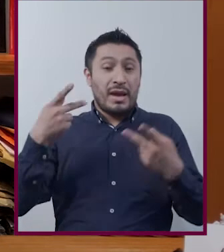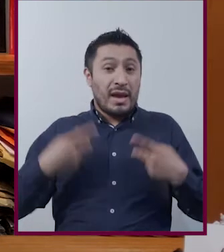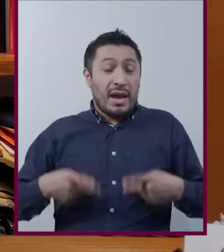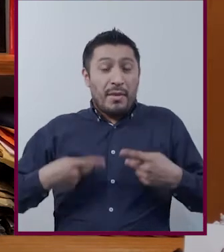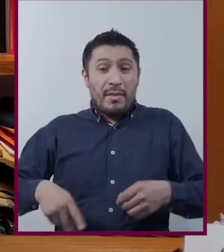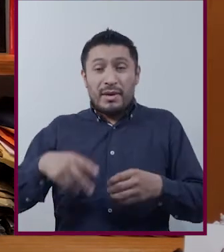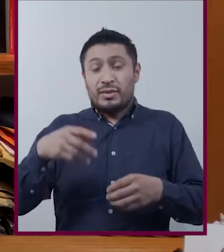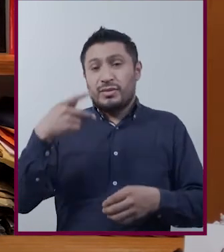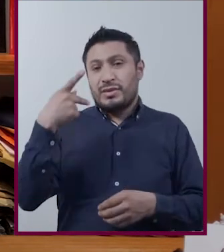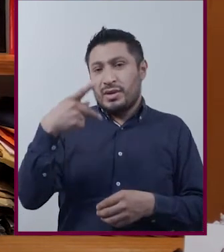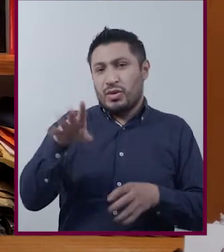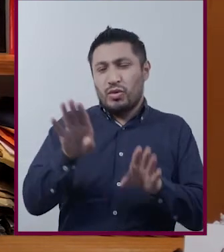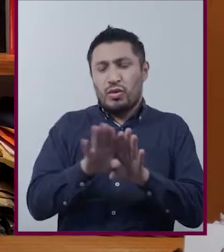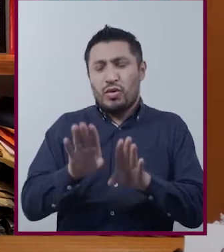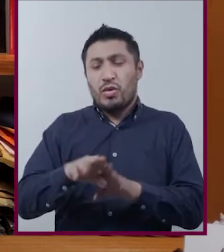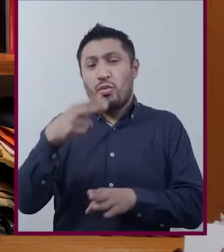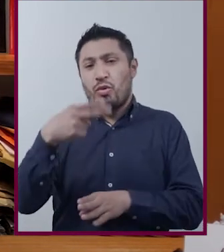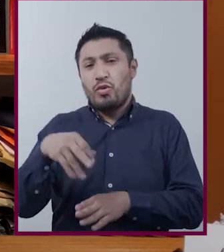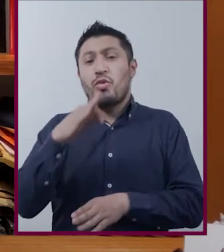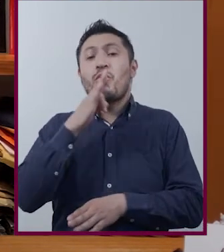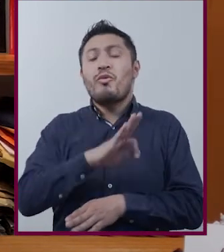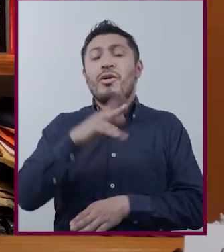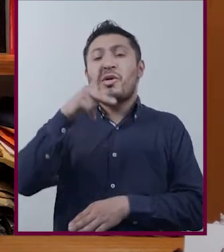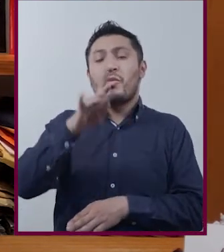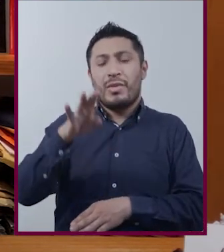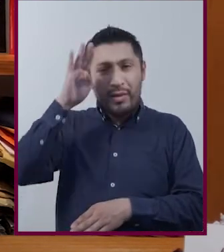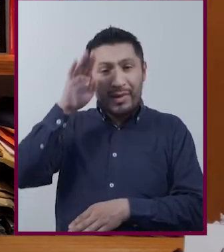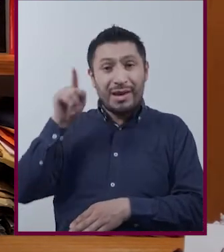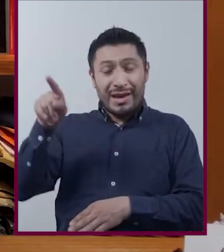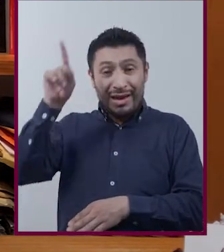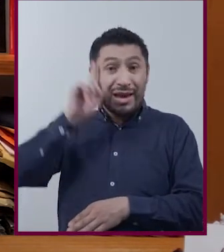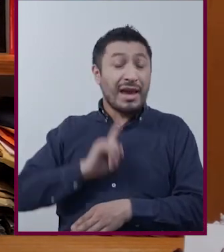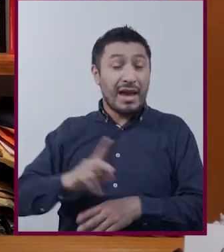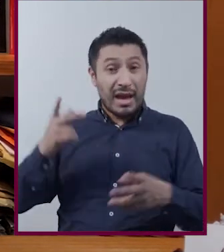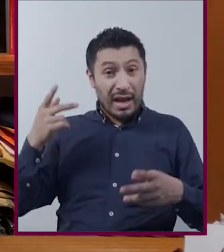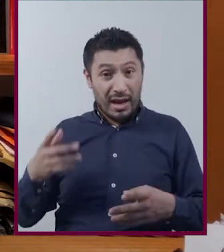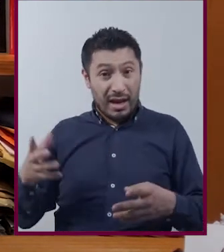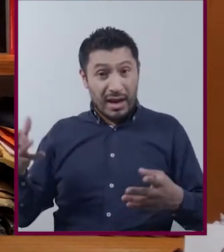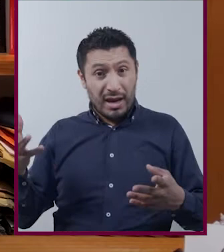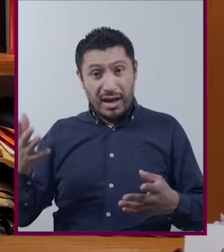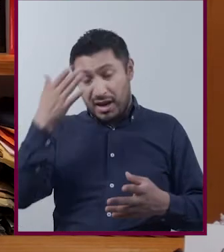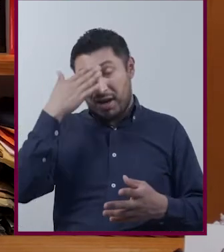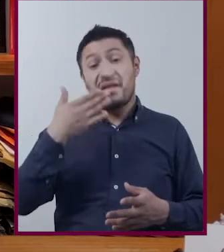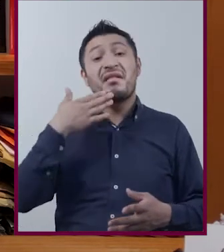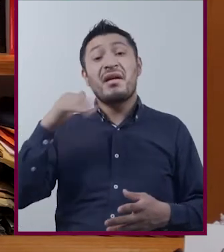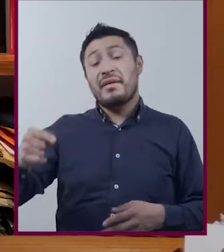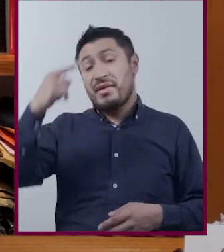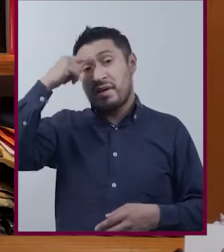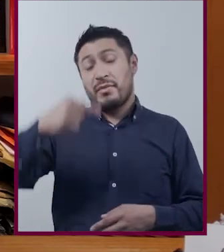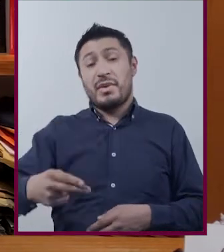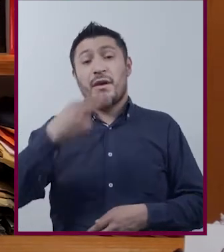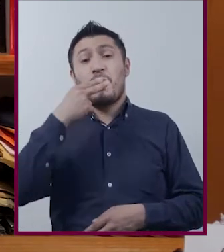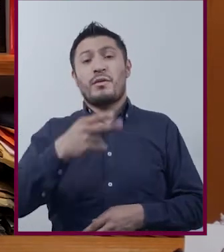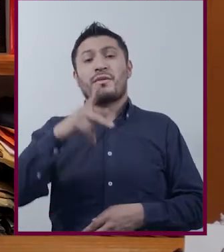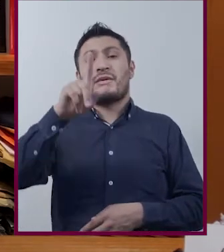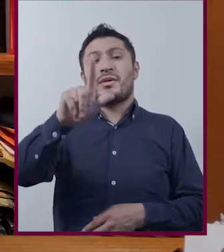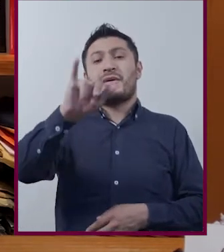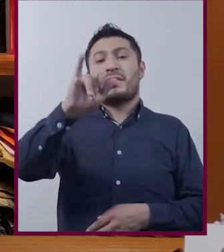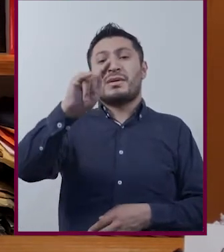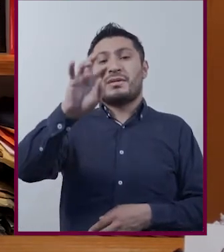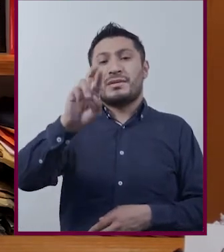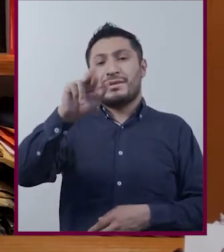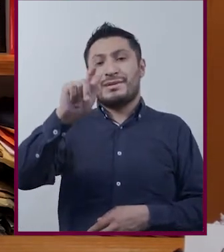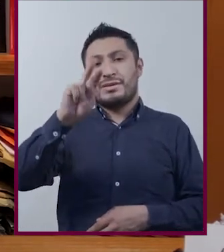es el nombre de un personaje, es su apodo, pero podemos pensar que ella tiene también una habilidad